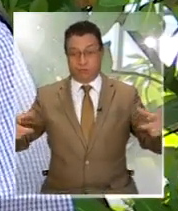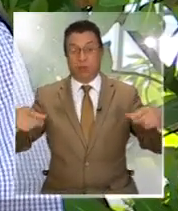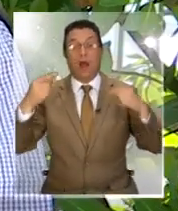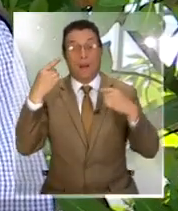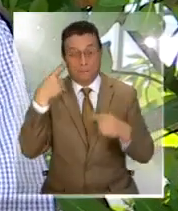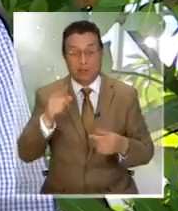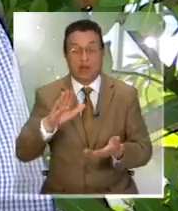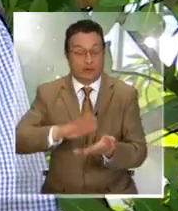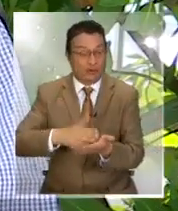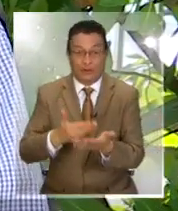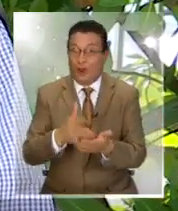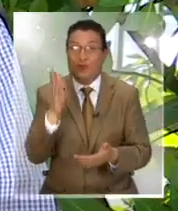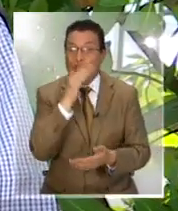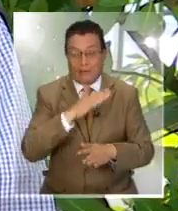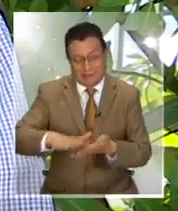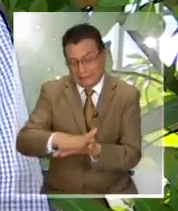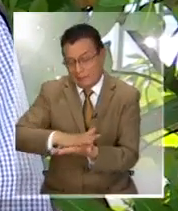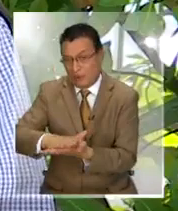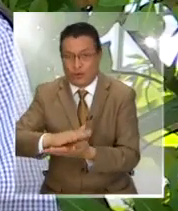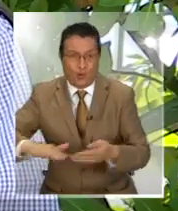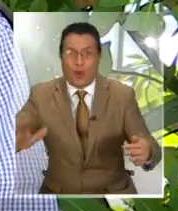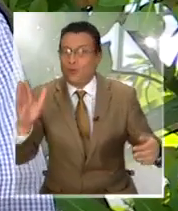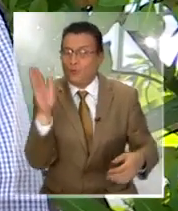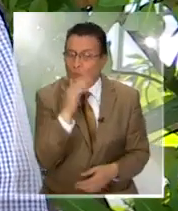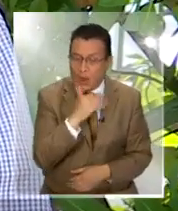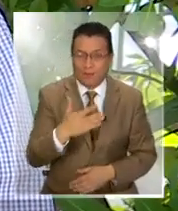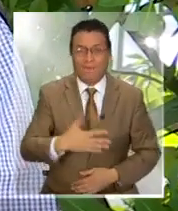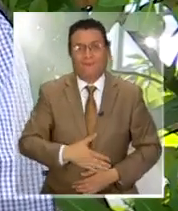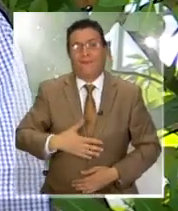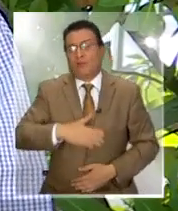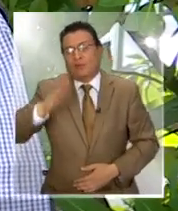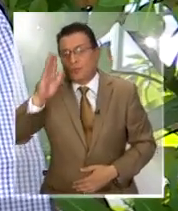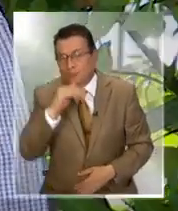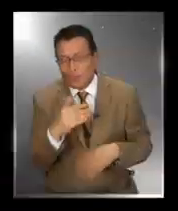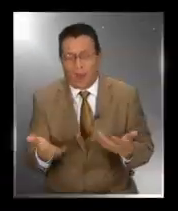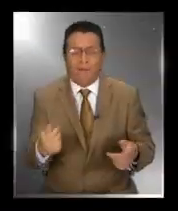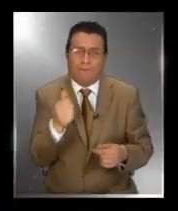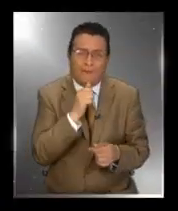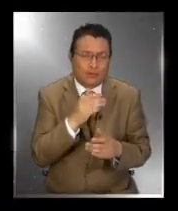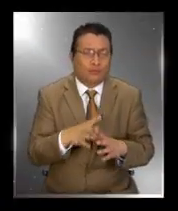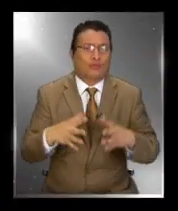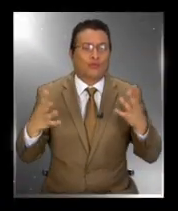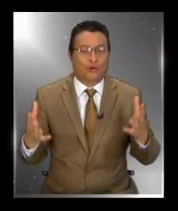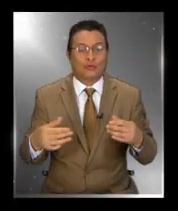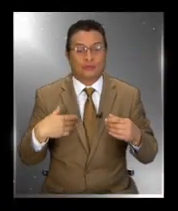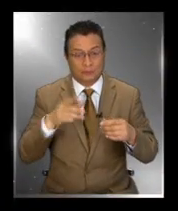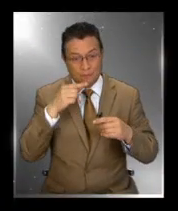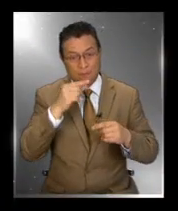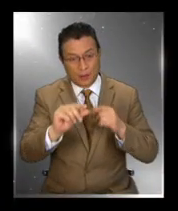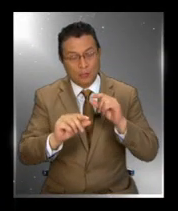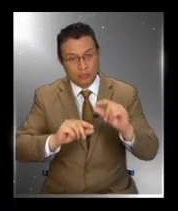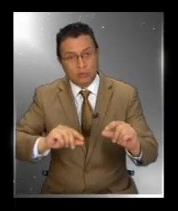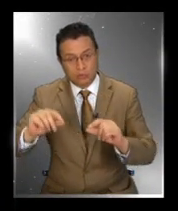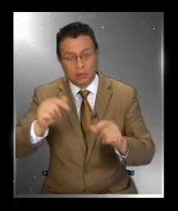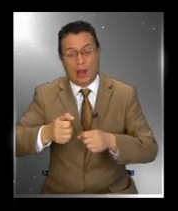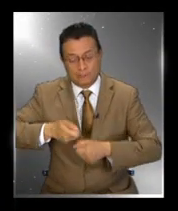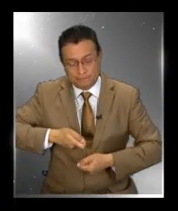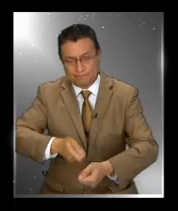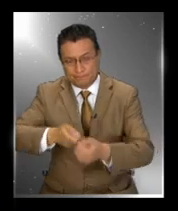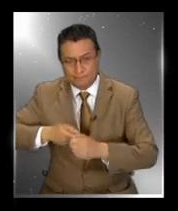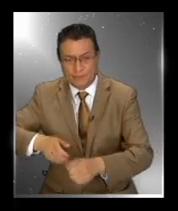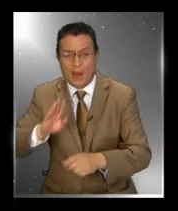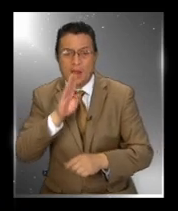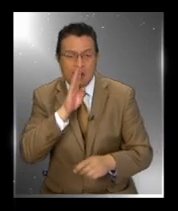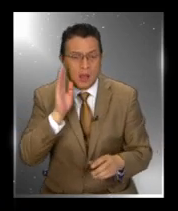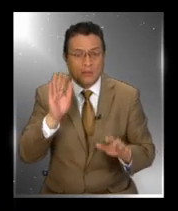insalubremente, porque todavía no había pavimento, faltaban baños, faltaba de todo. Entonces comenzamos a limpiar a todas las